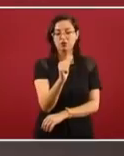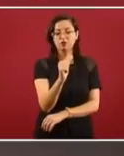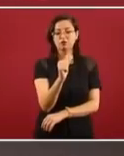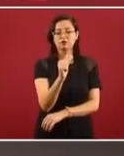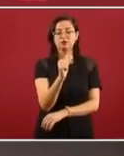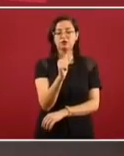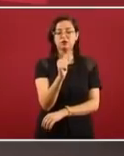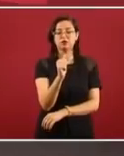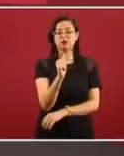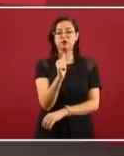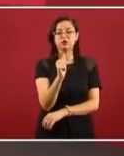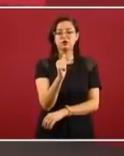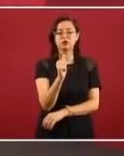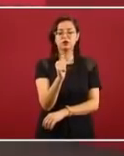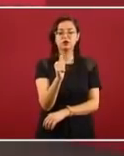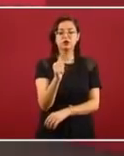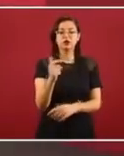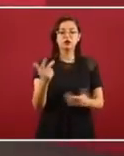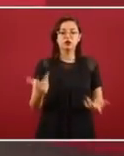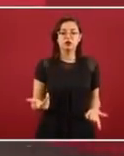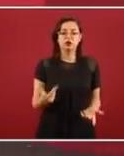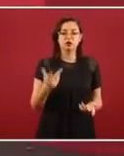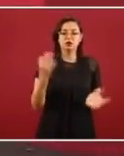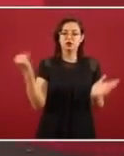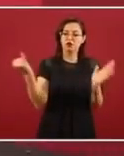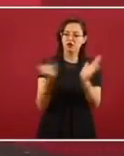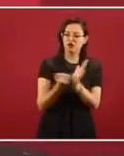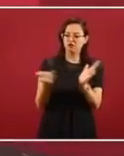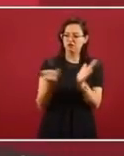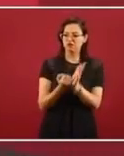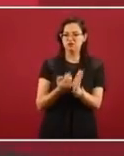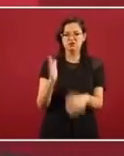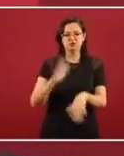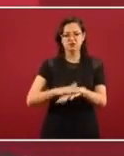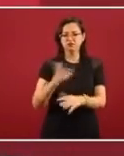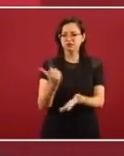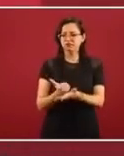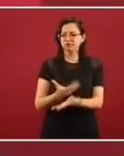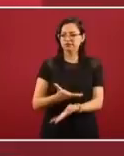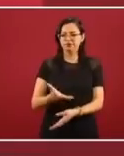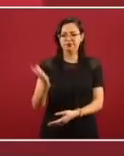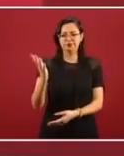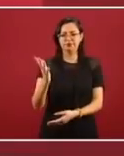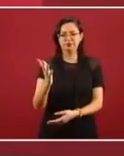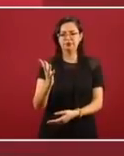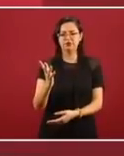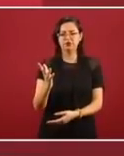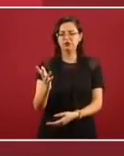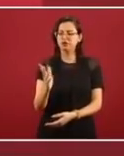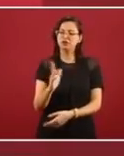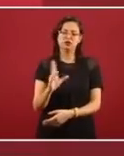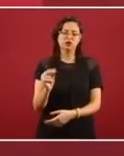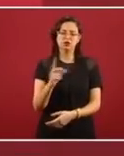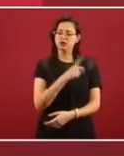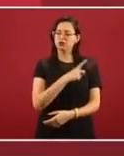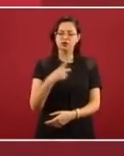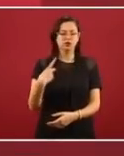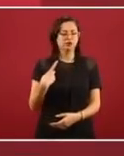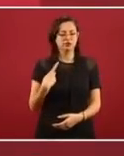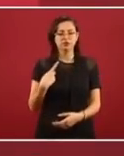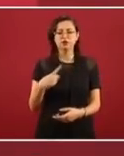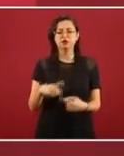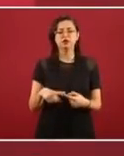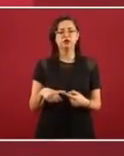no hubiese imposición de aranceles de manera unilateral,